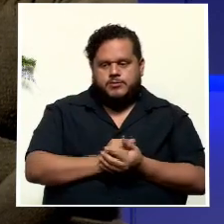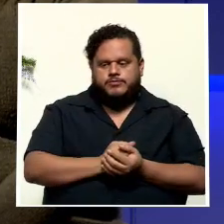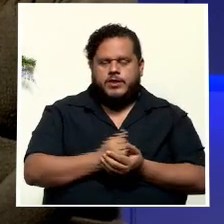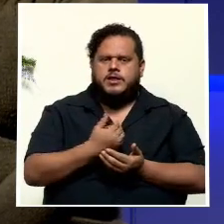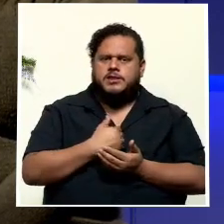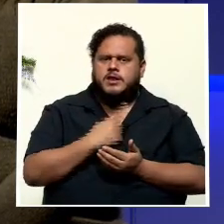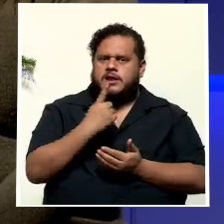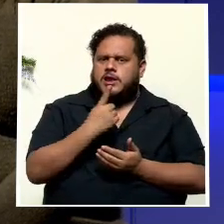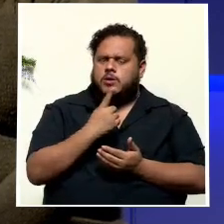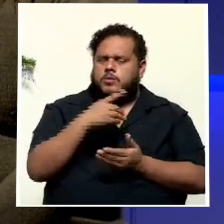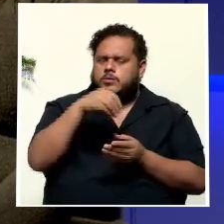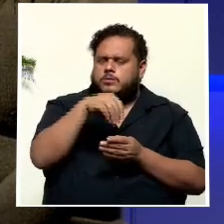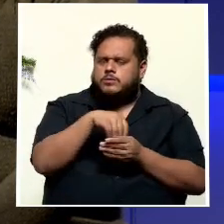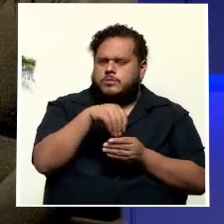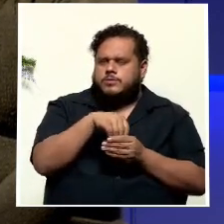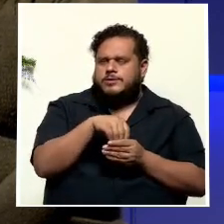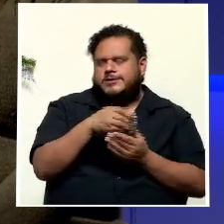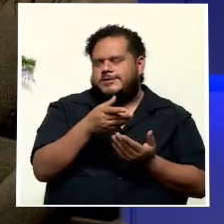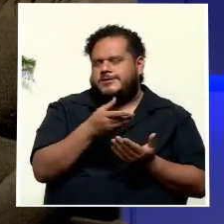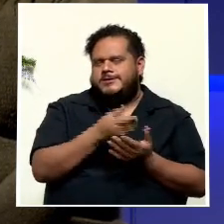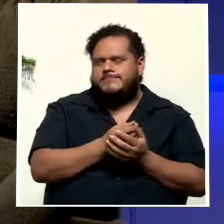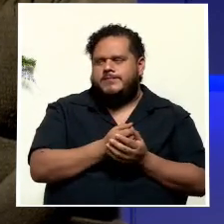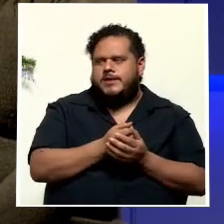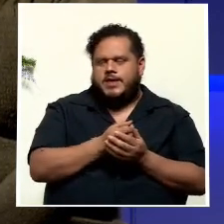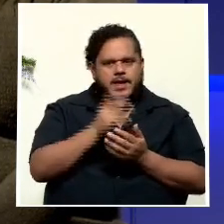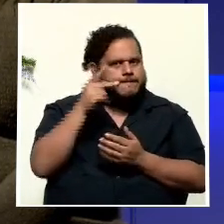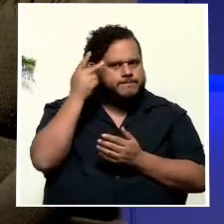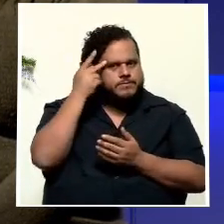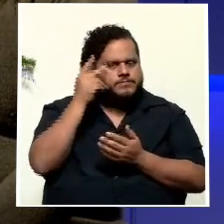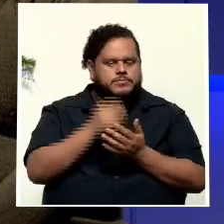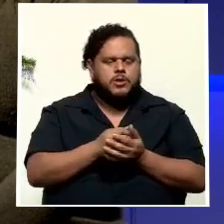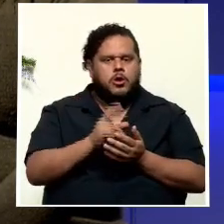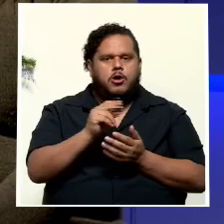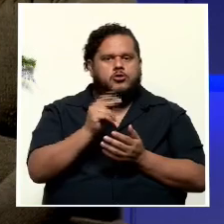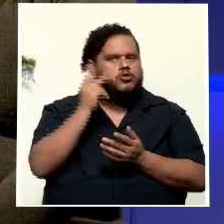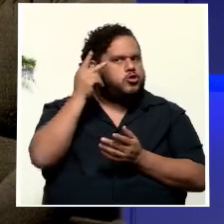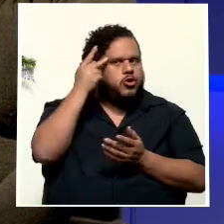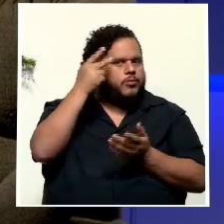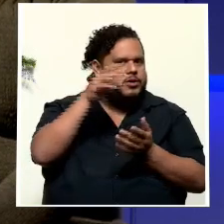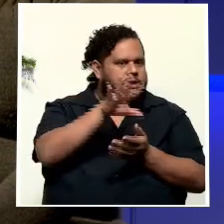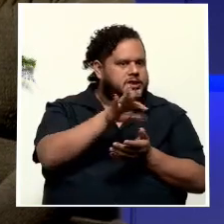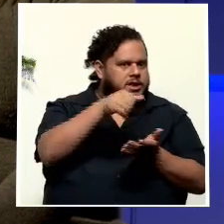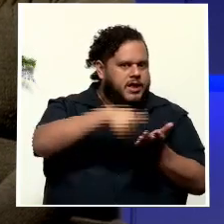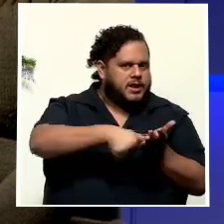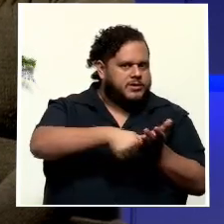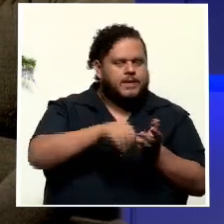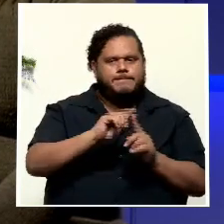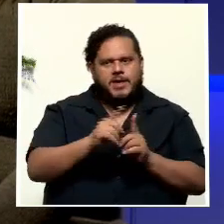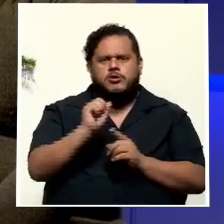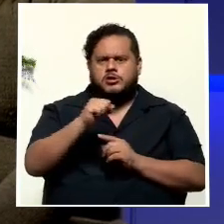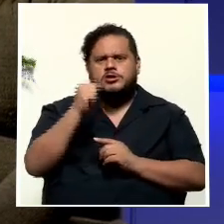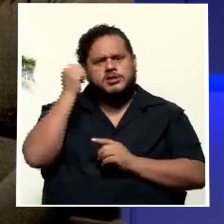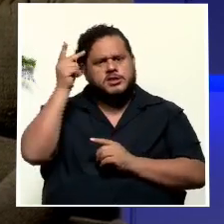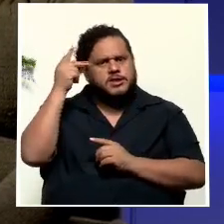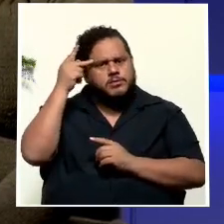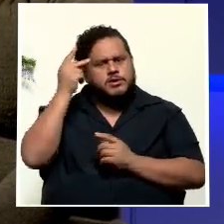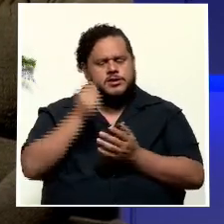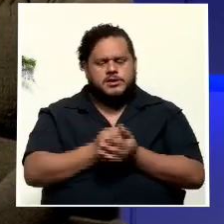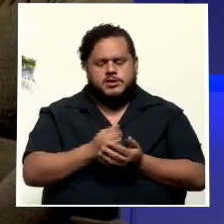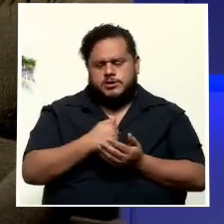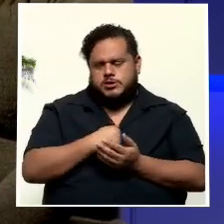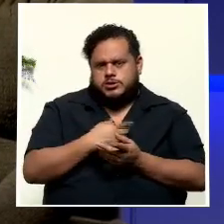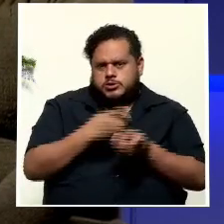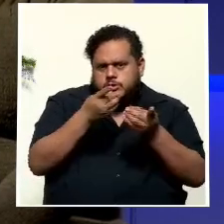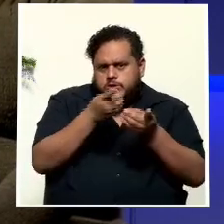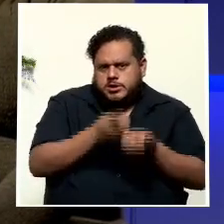una componente, llamémosle así, política, no político-electoral, pero sí de política. Yo decido